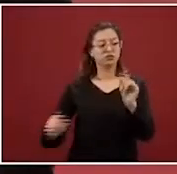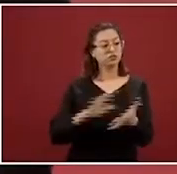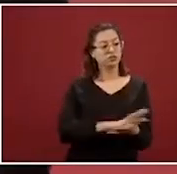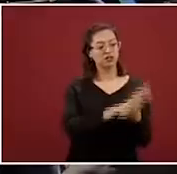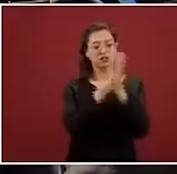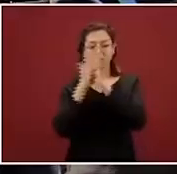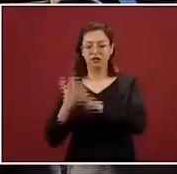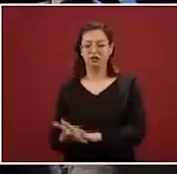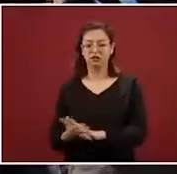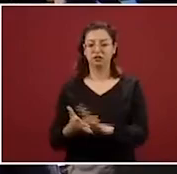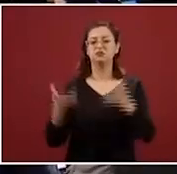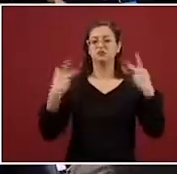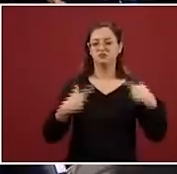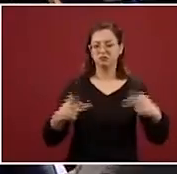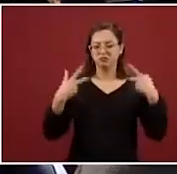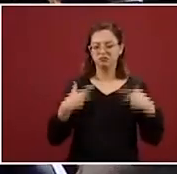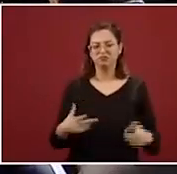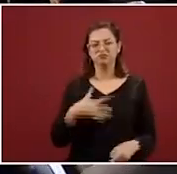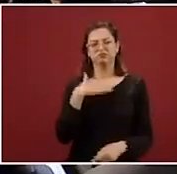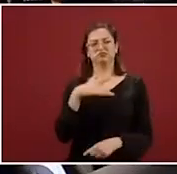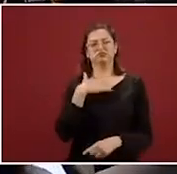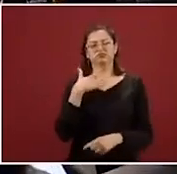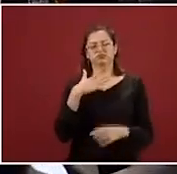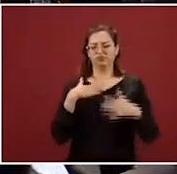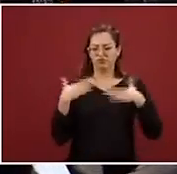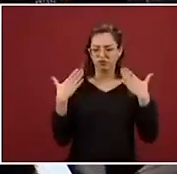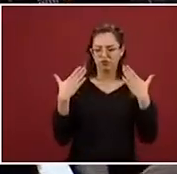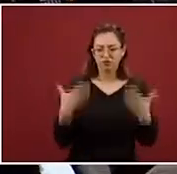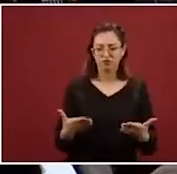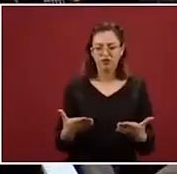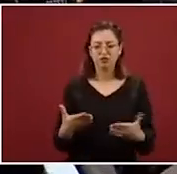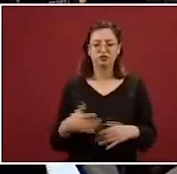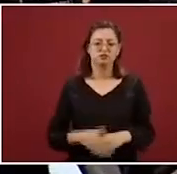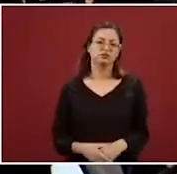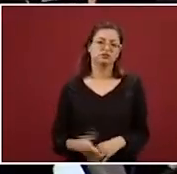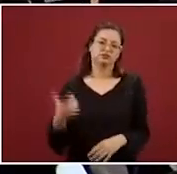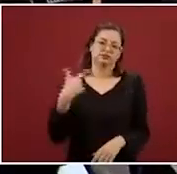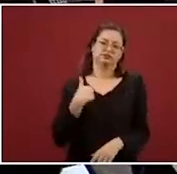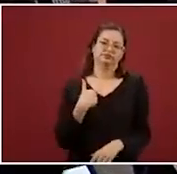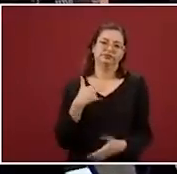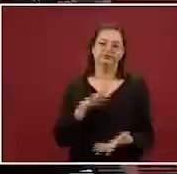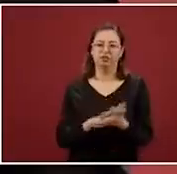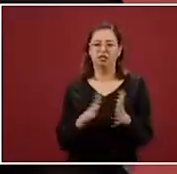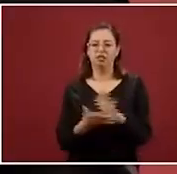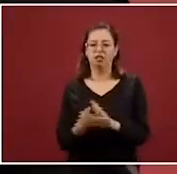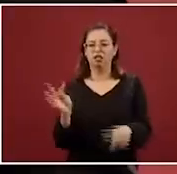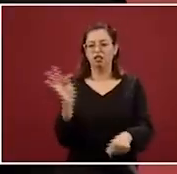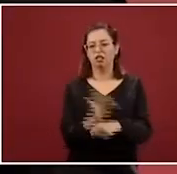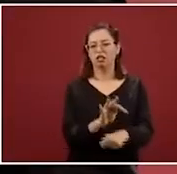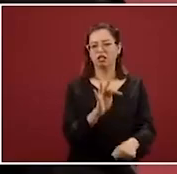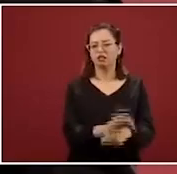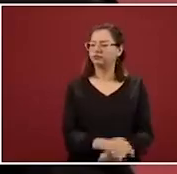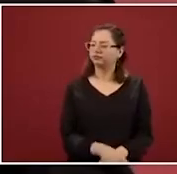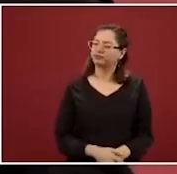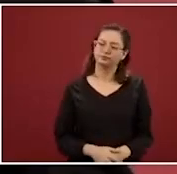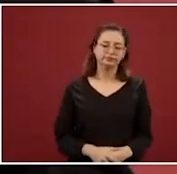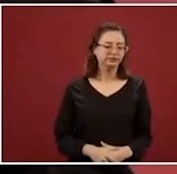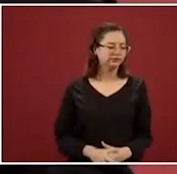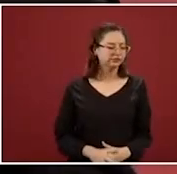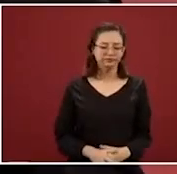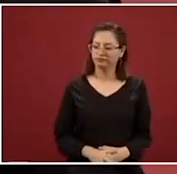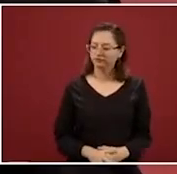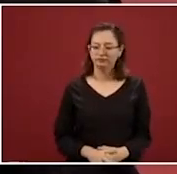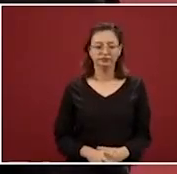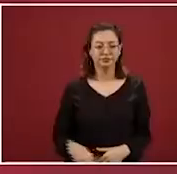confianza en eso. Y, para y que no ya... voy a estar solapando actos